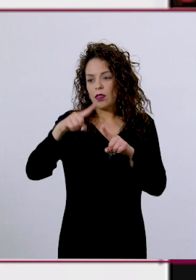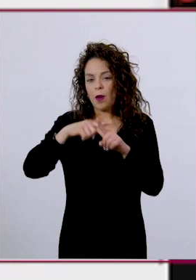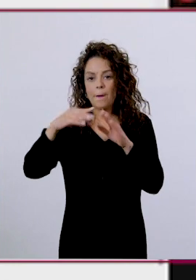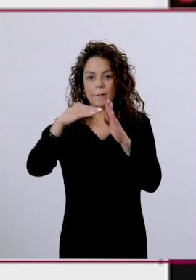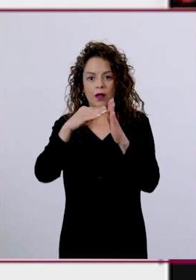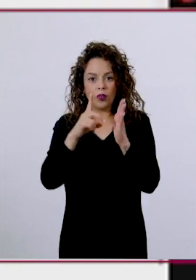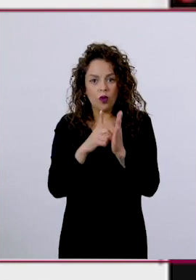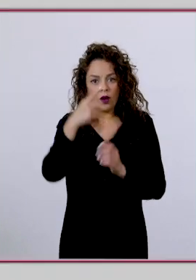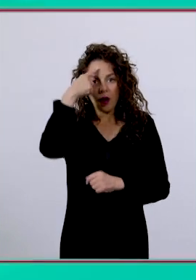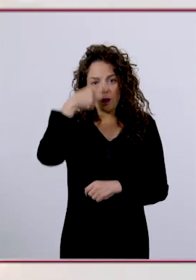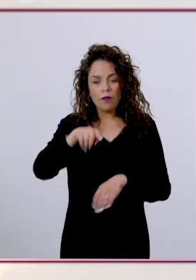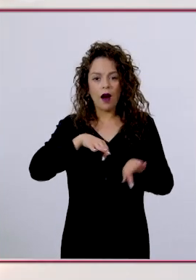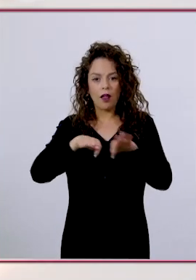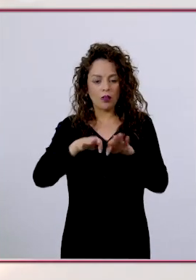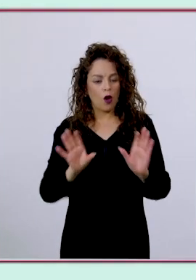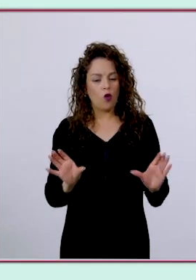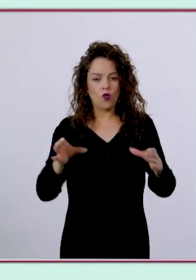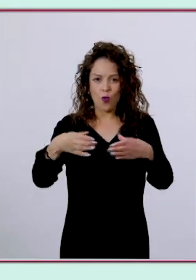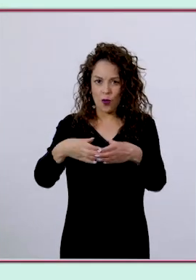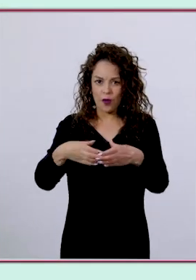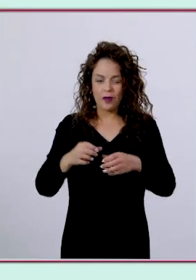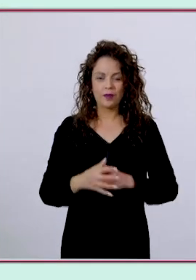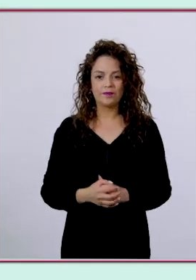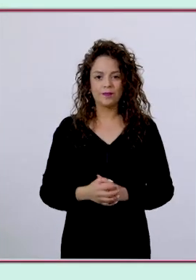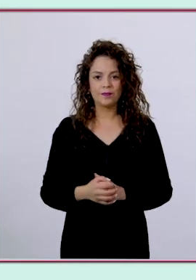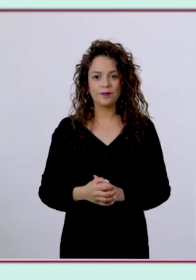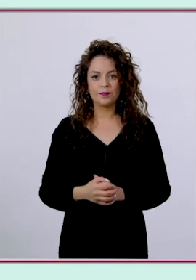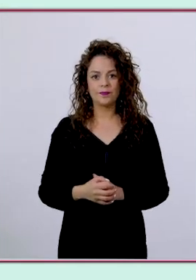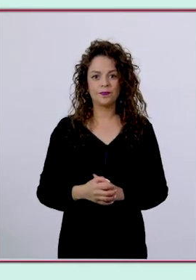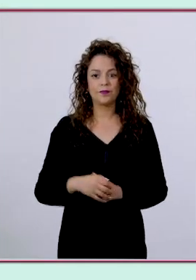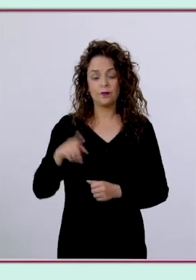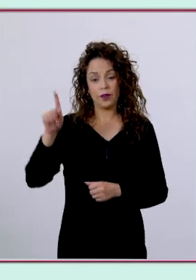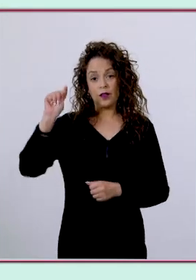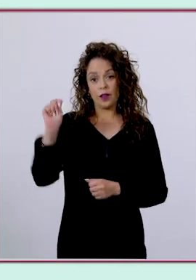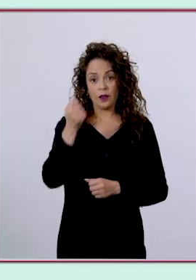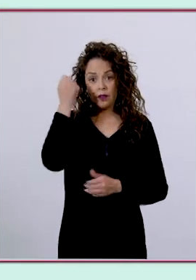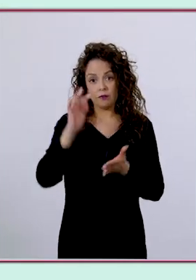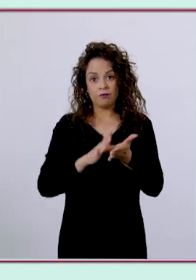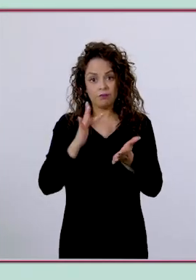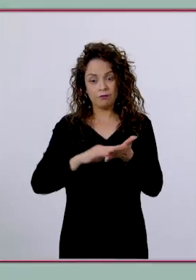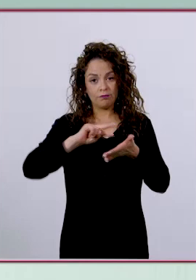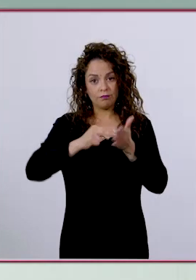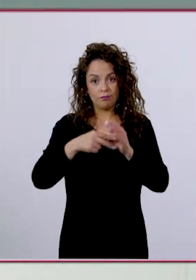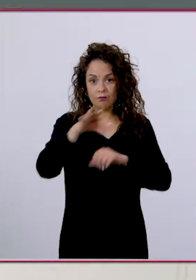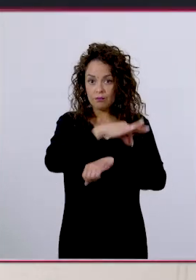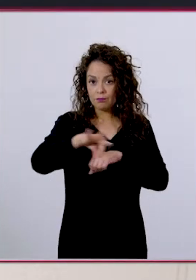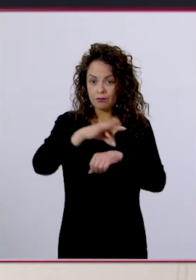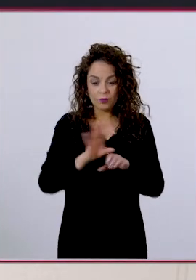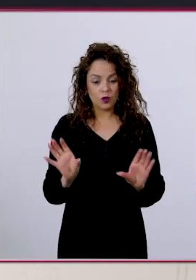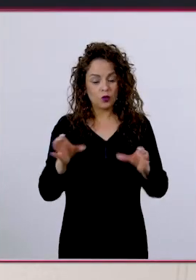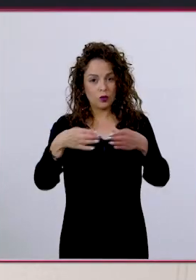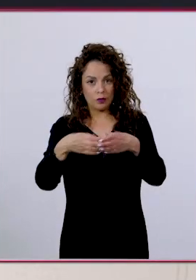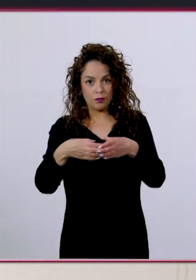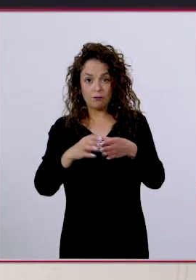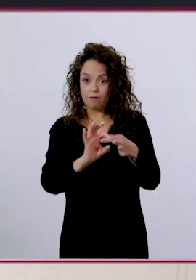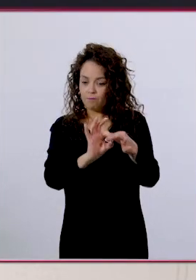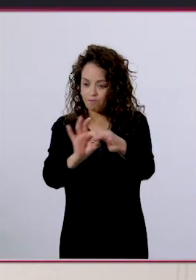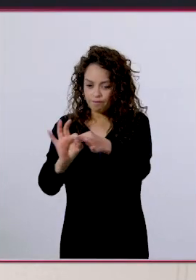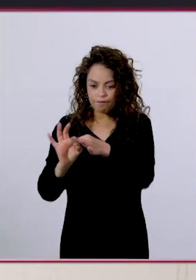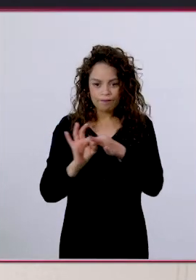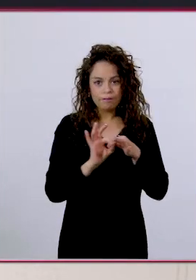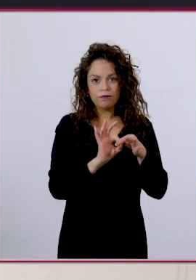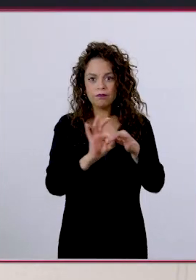trabajo comunitario. Tecnología digital y arquitectura comunitaria. El estrecho vínculo